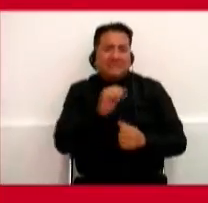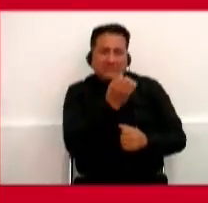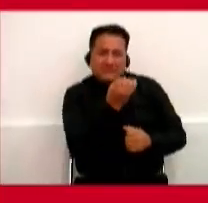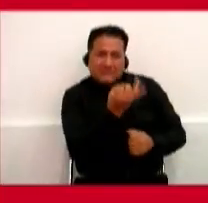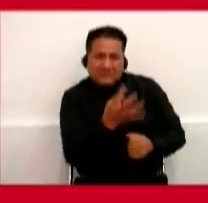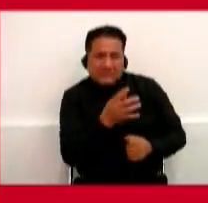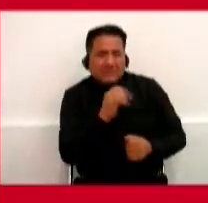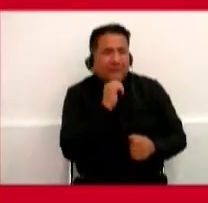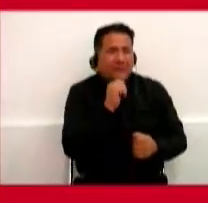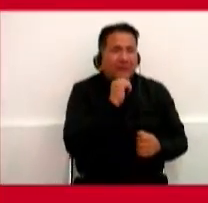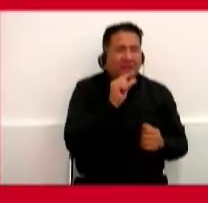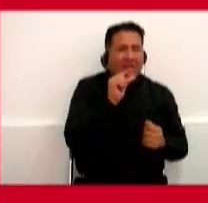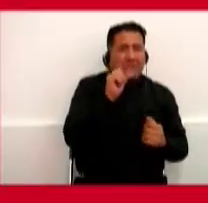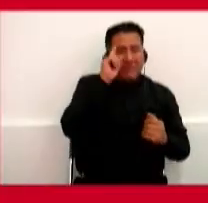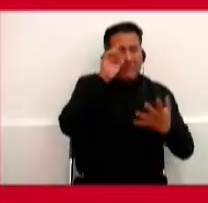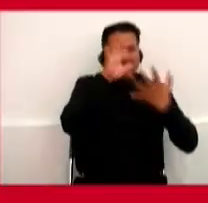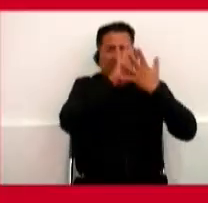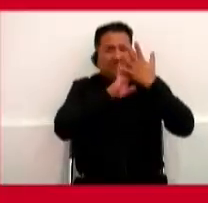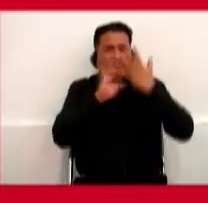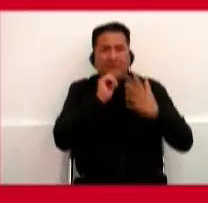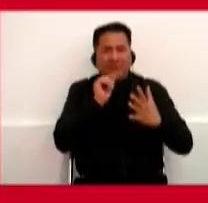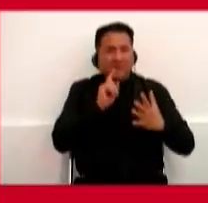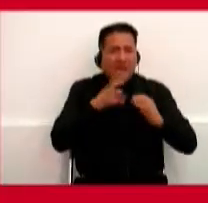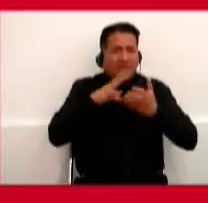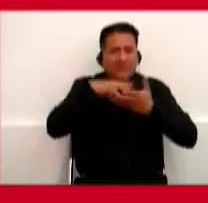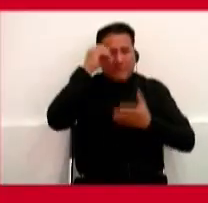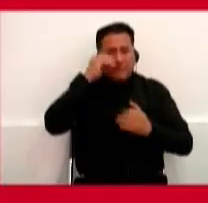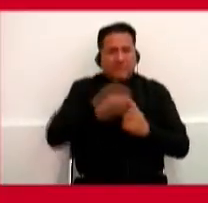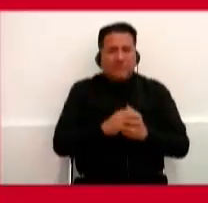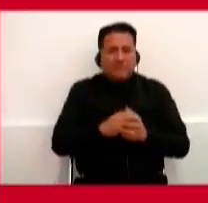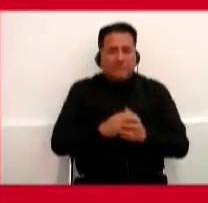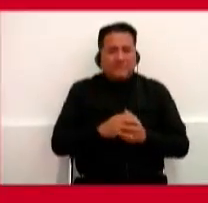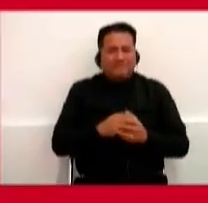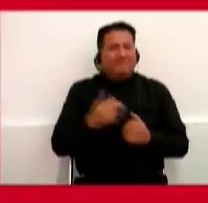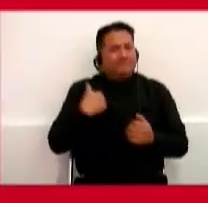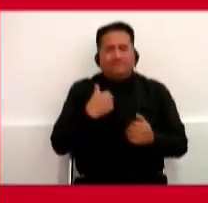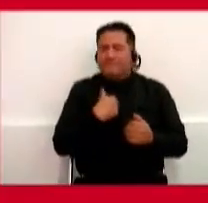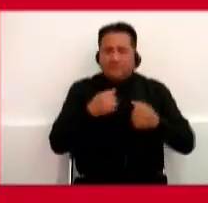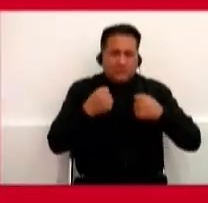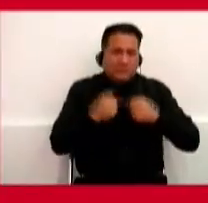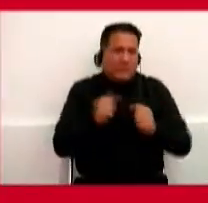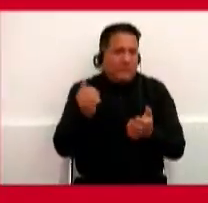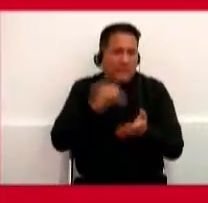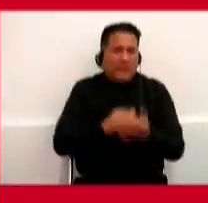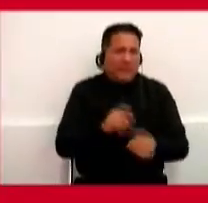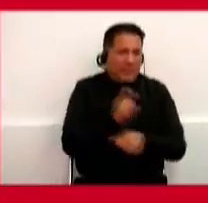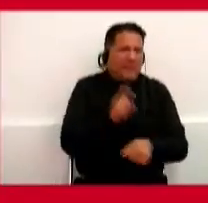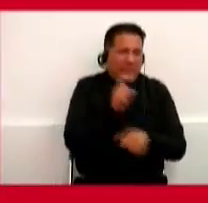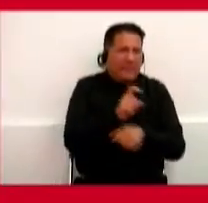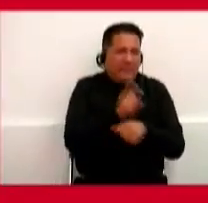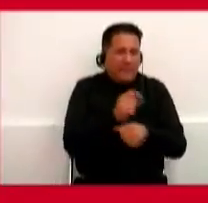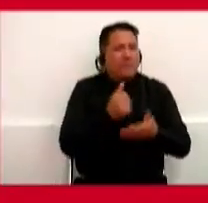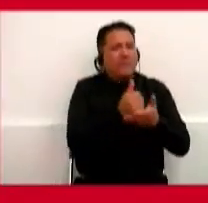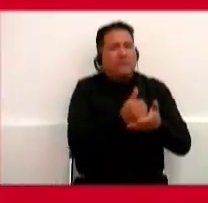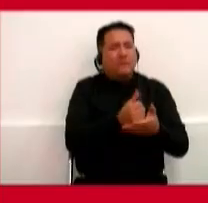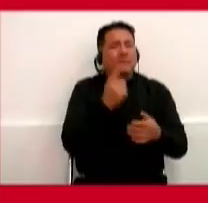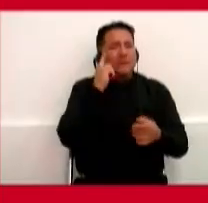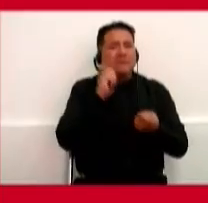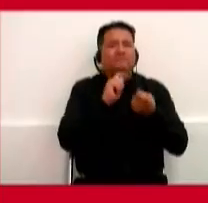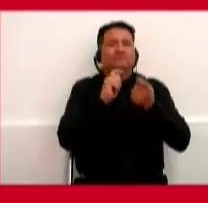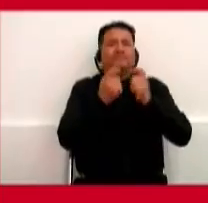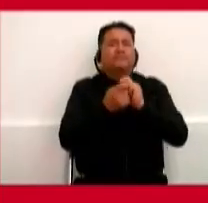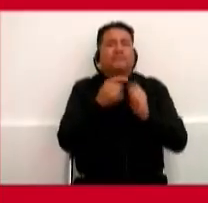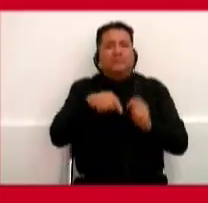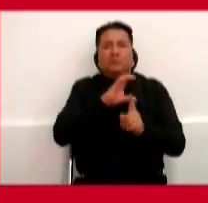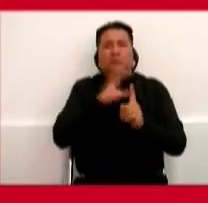hacemos. Creemos harto en la retroalimentación, creemos harto en la capacitación y en el cambio cultural. Muchas